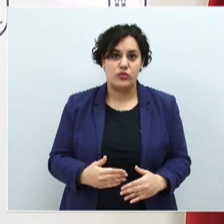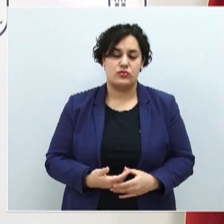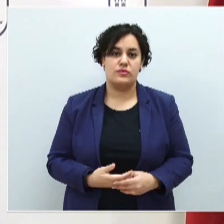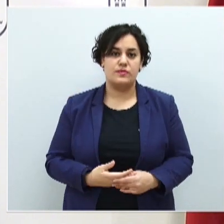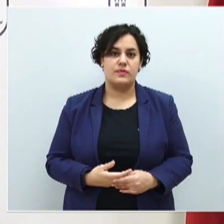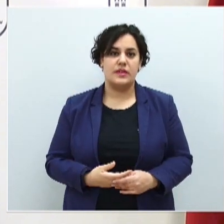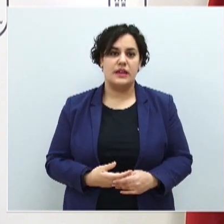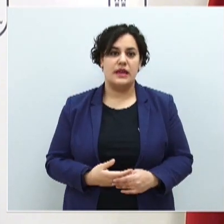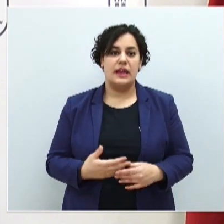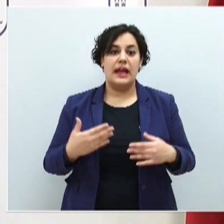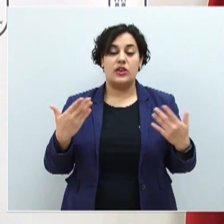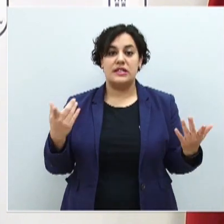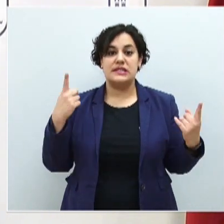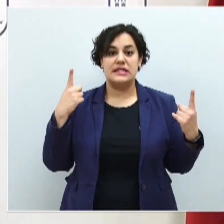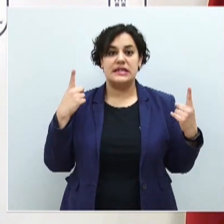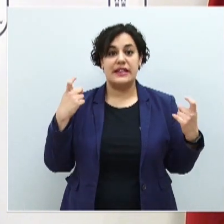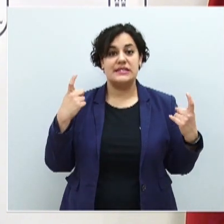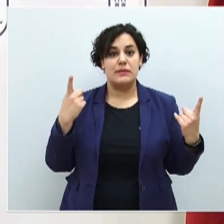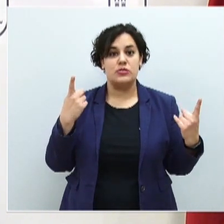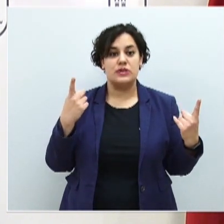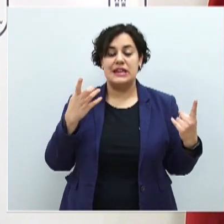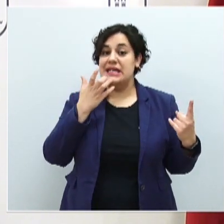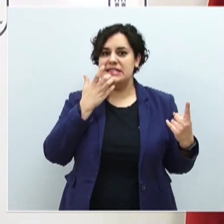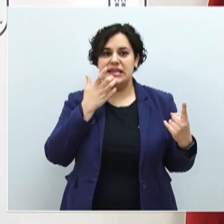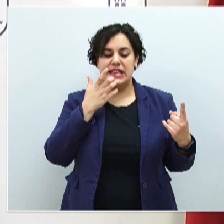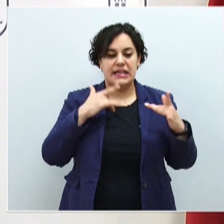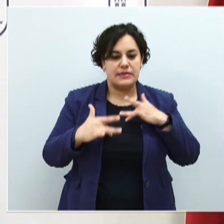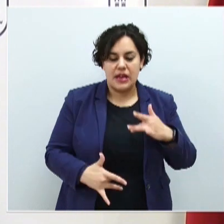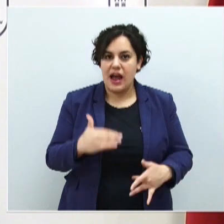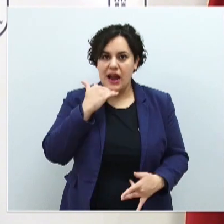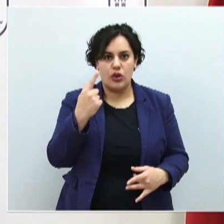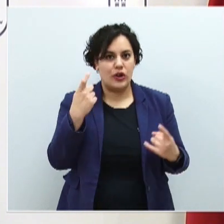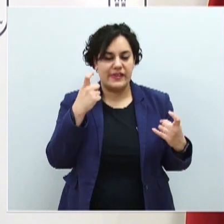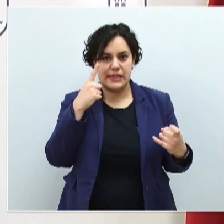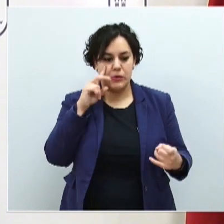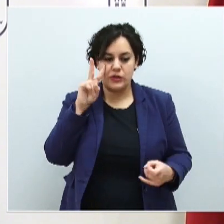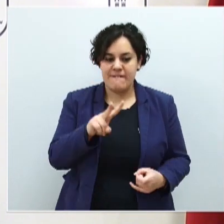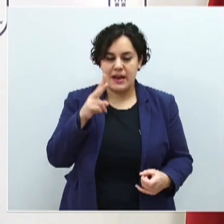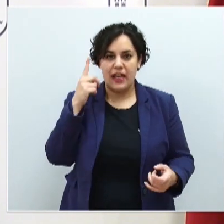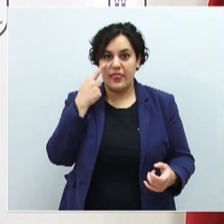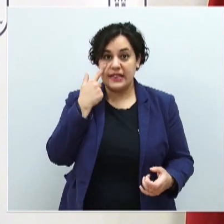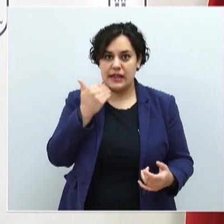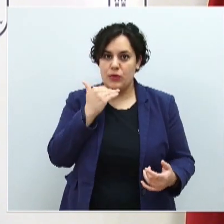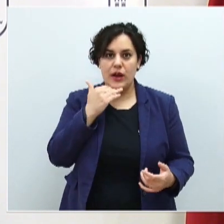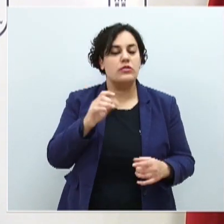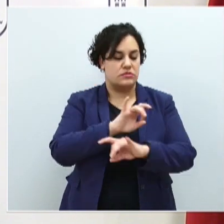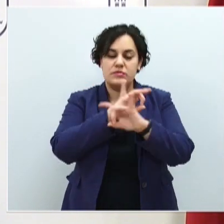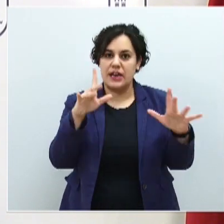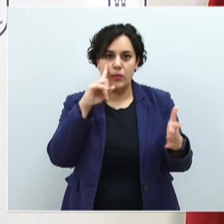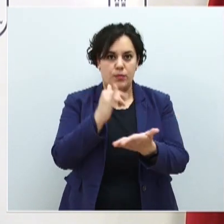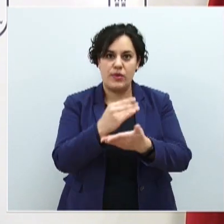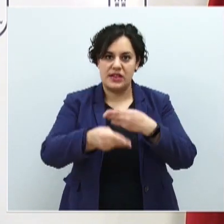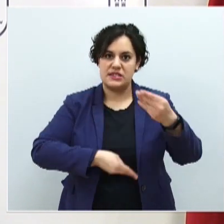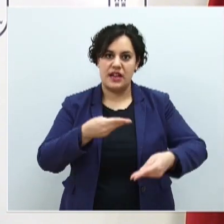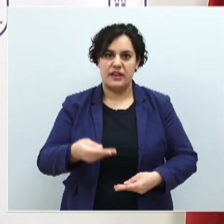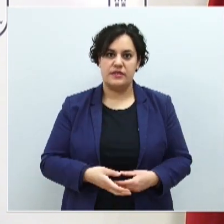y si hay complicaciones y si tiene ingreso hospitalario, por supuesto que se le hace la prueba en ese momento. Eso es como se está trabajando en toda España. Ahora nosotros vamos a empezar a